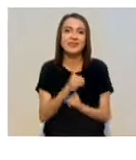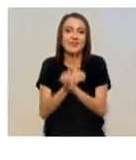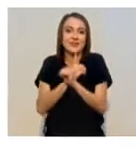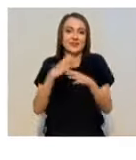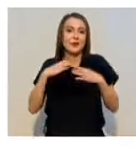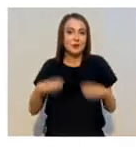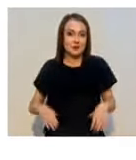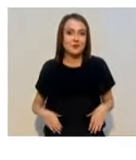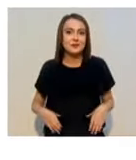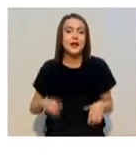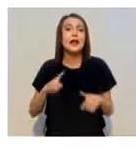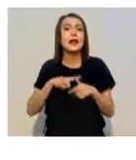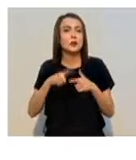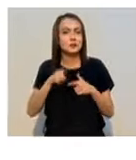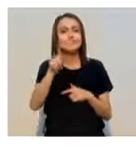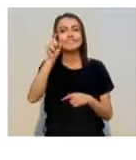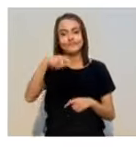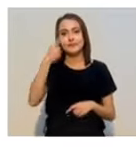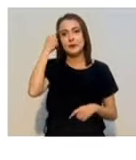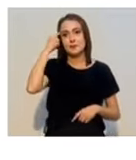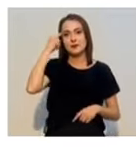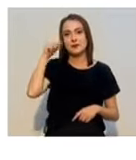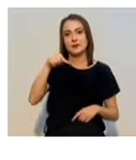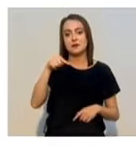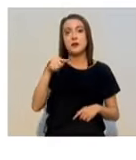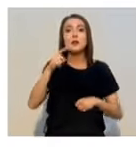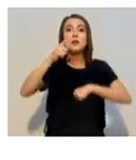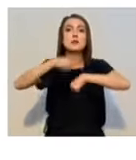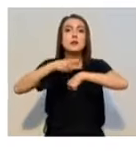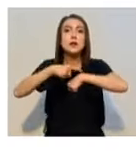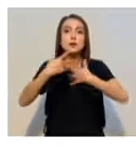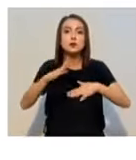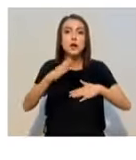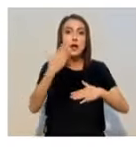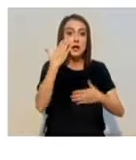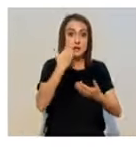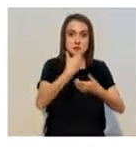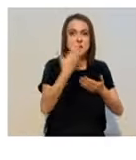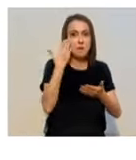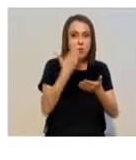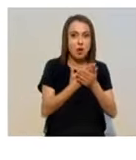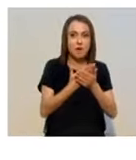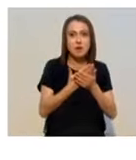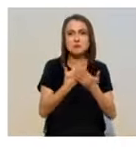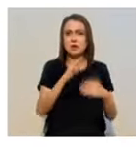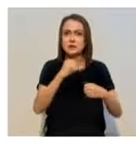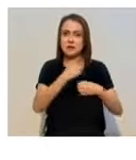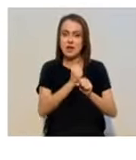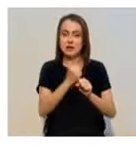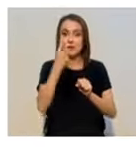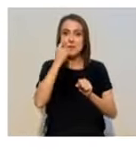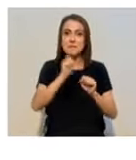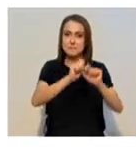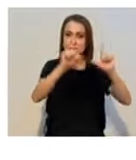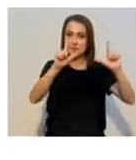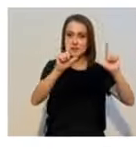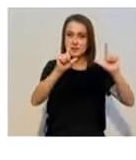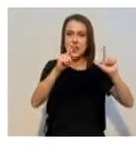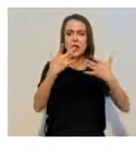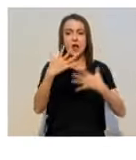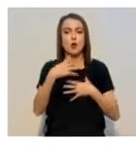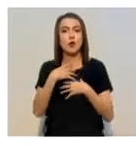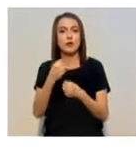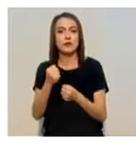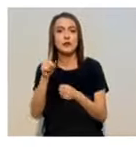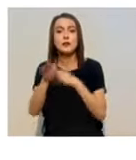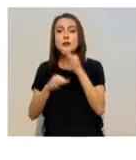defensas. Entonces hay que considerar dentro de esto el tiempo en que se toma la muestra, que es lo que ya vimos en el primer cuadro, la